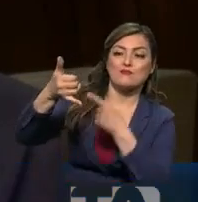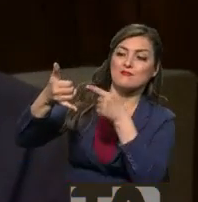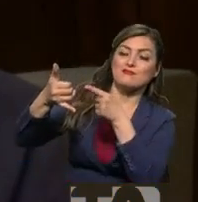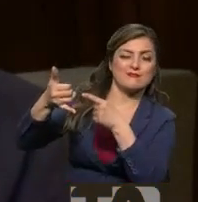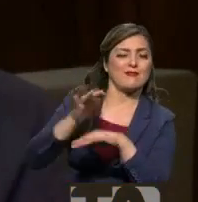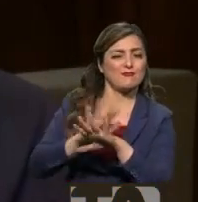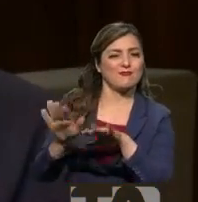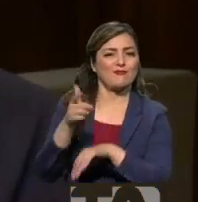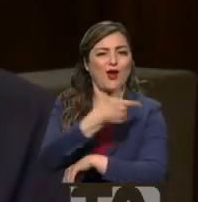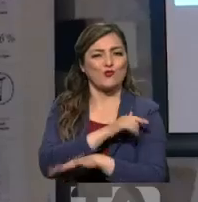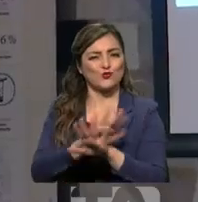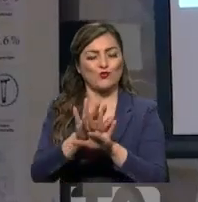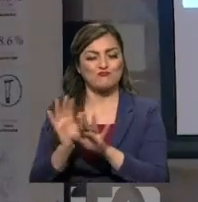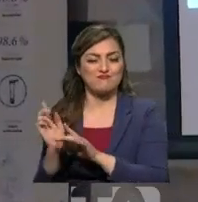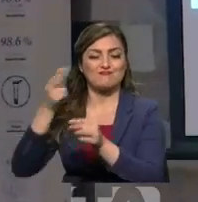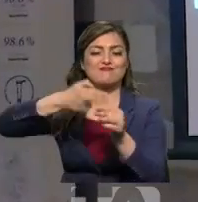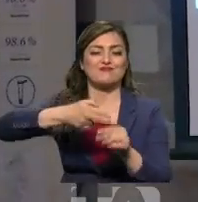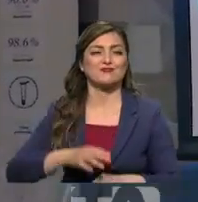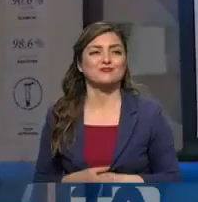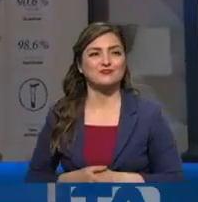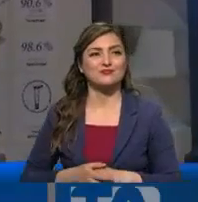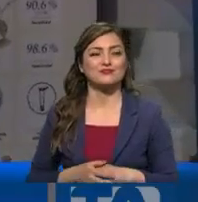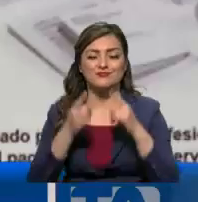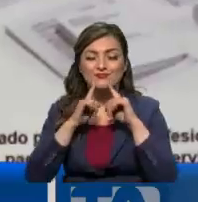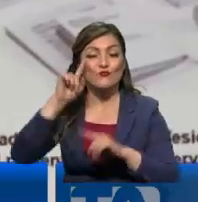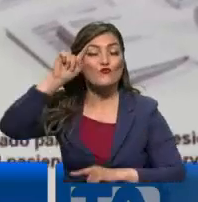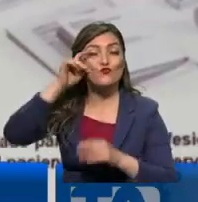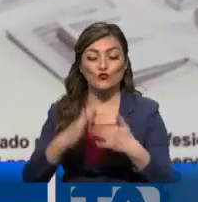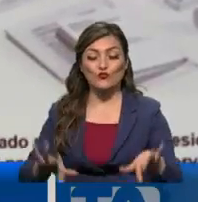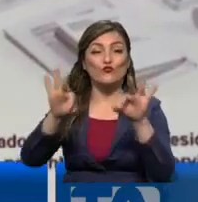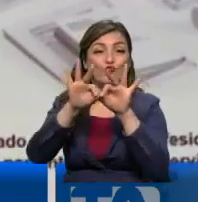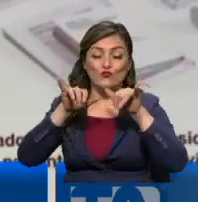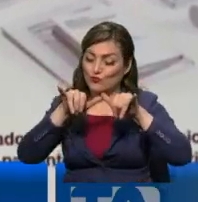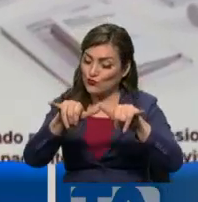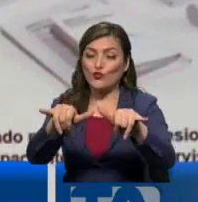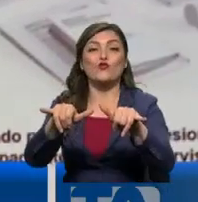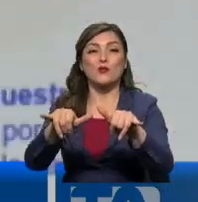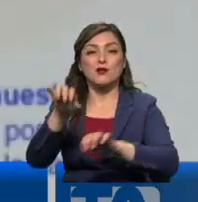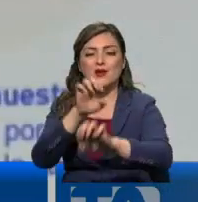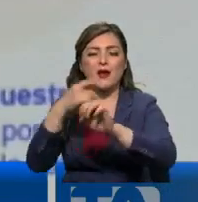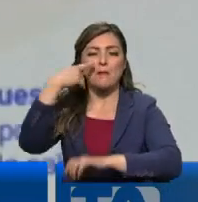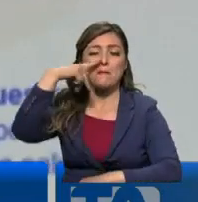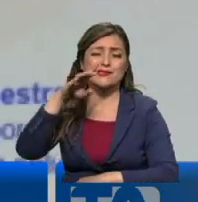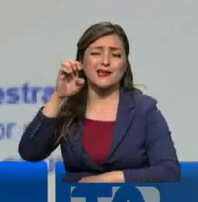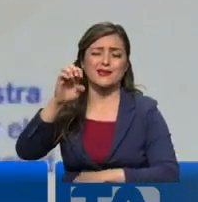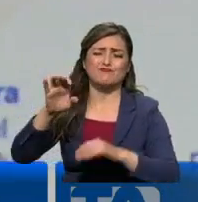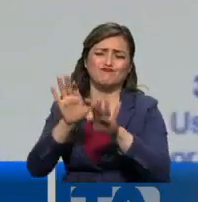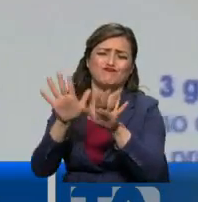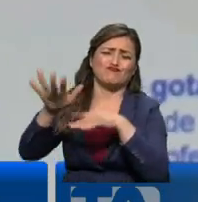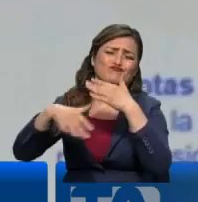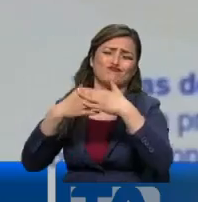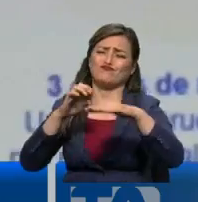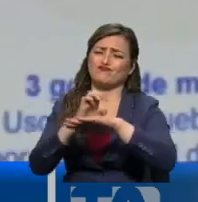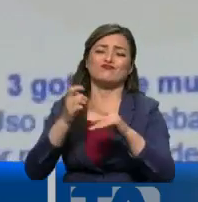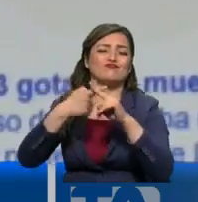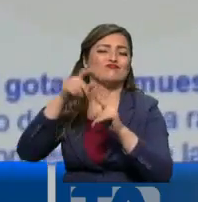a actividades masivas. Además, en este lanzamiento se recordó la importancia de continuar realizando testeos masivos en el país como parte de